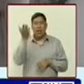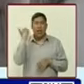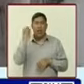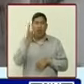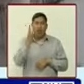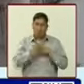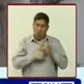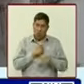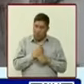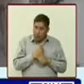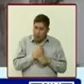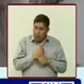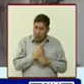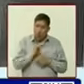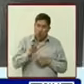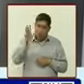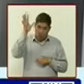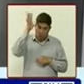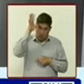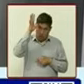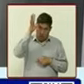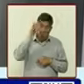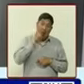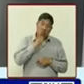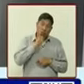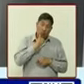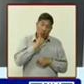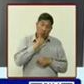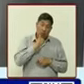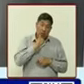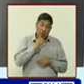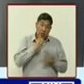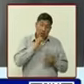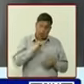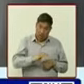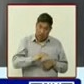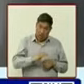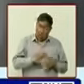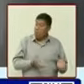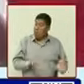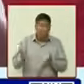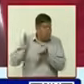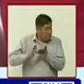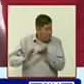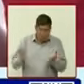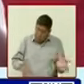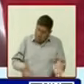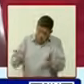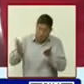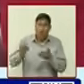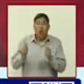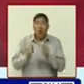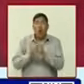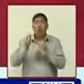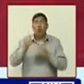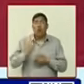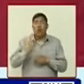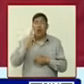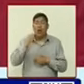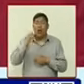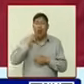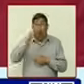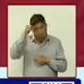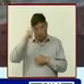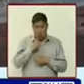ya, su padre es quien habría, digamos, autorizado que esté con esta persona. Estamos hablando de una niña. Yo